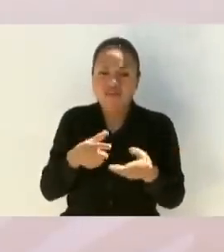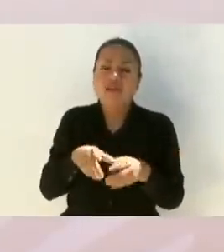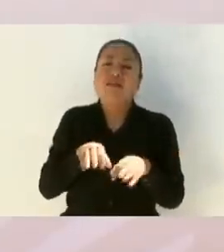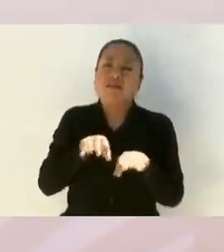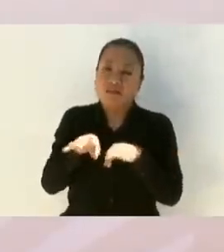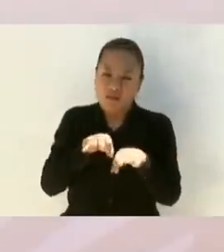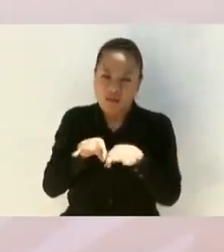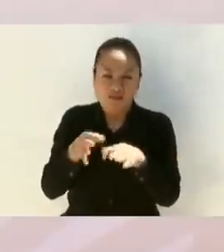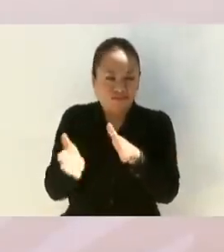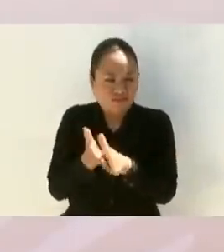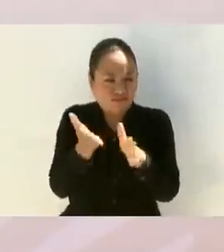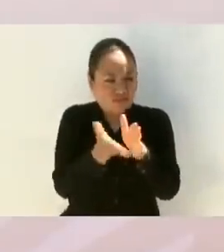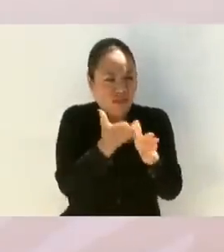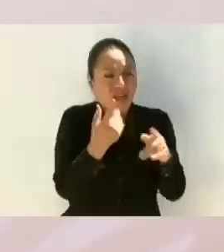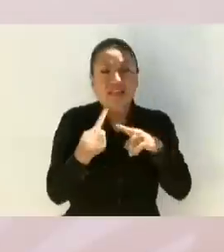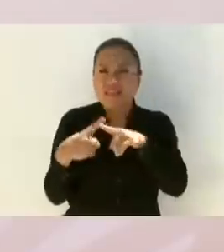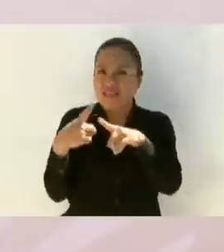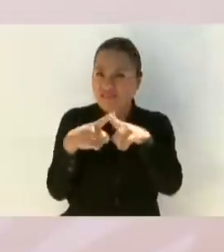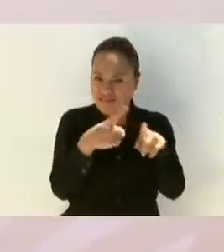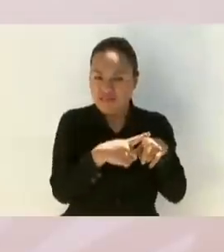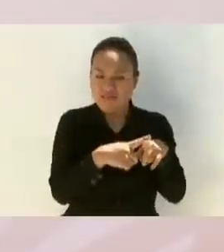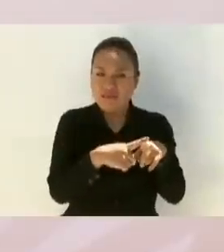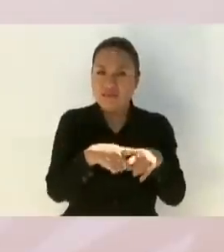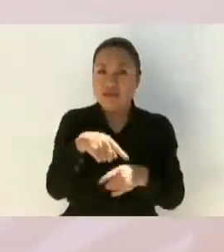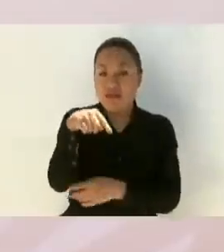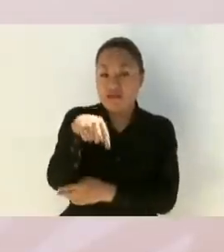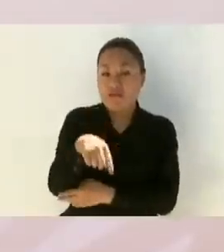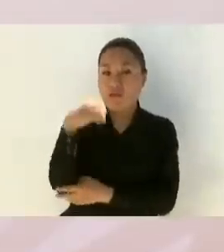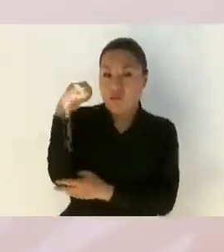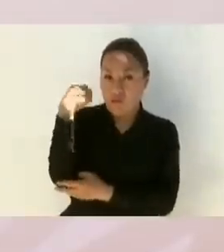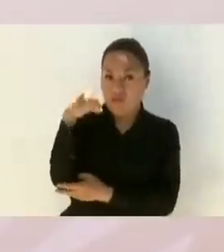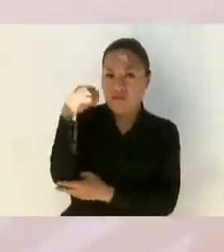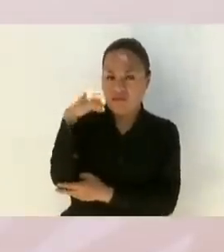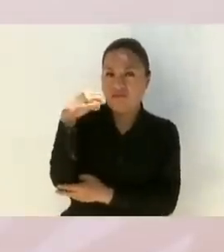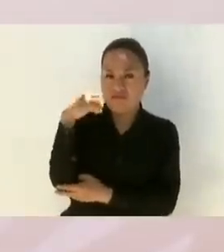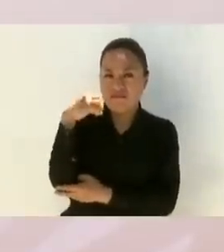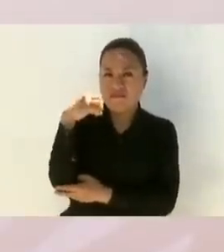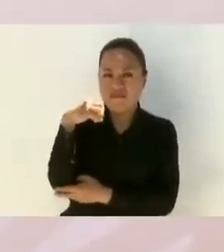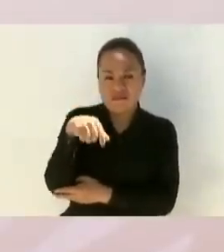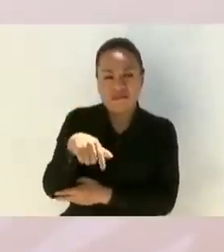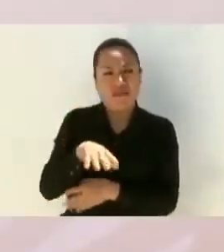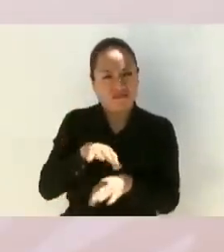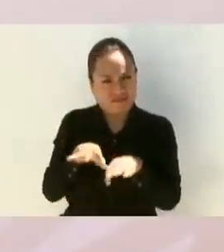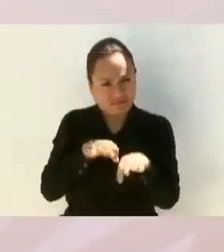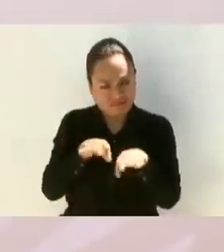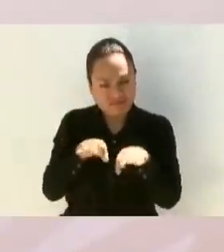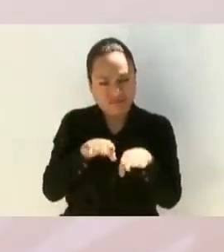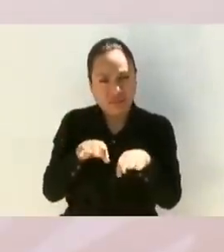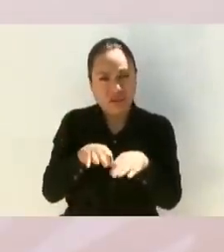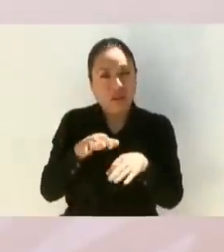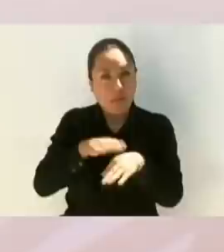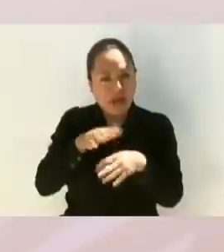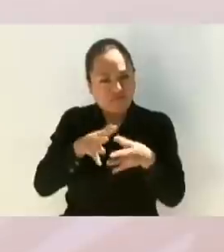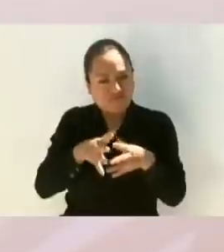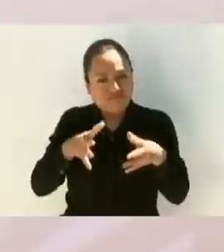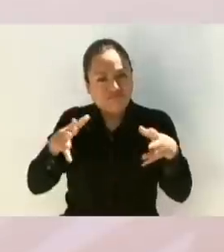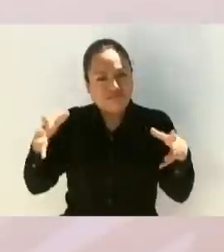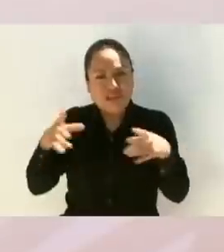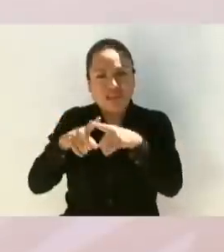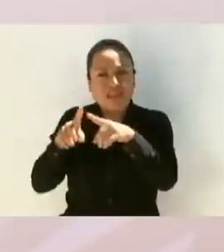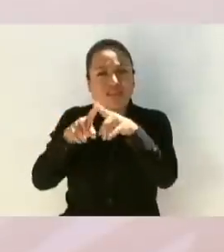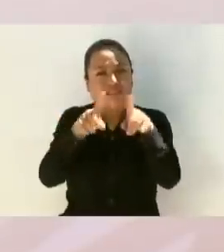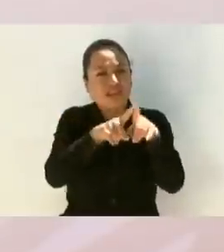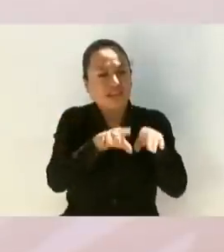Inclusive en Oaxaca, la mayoría de las obras